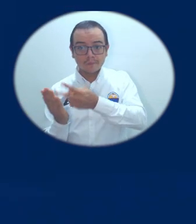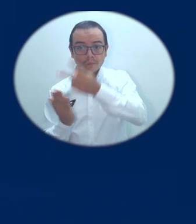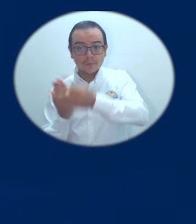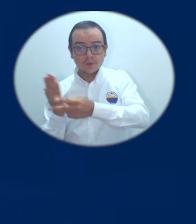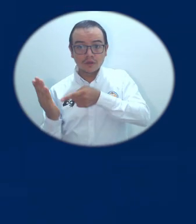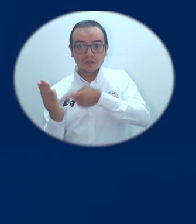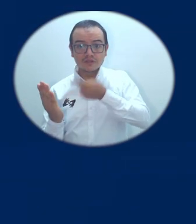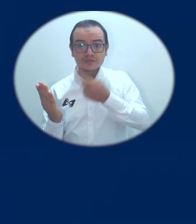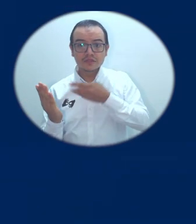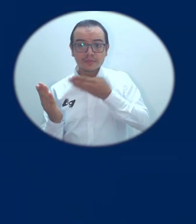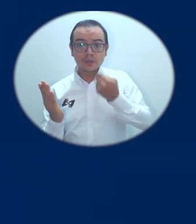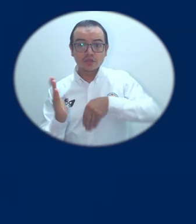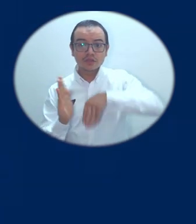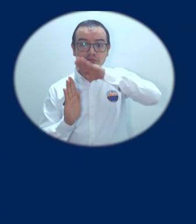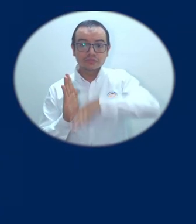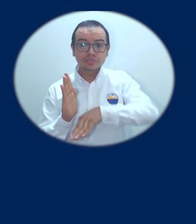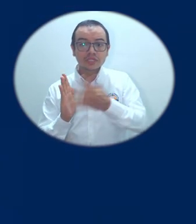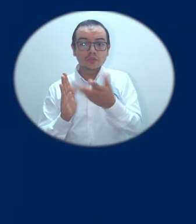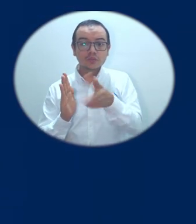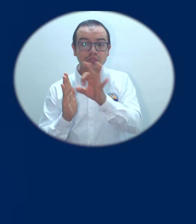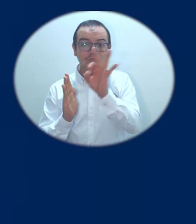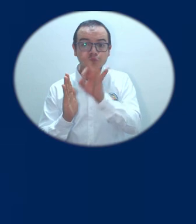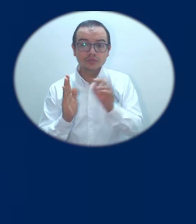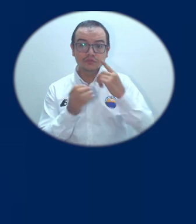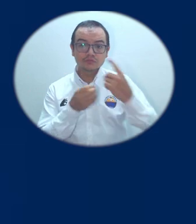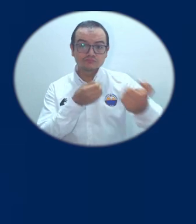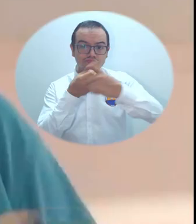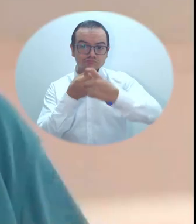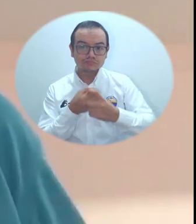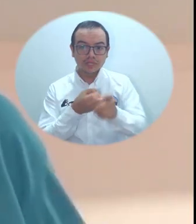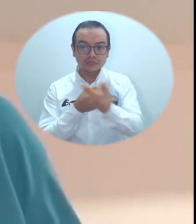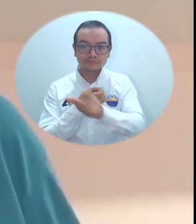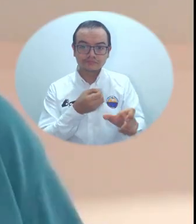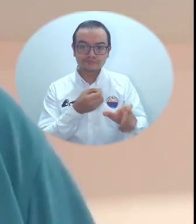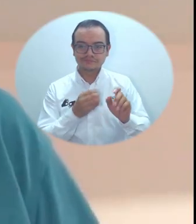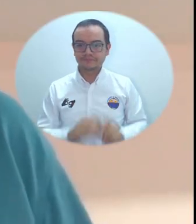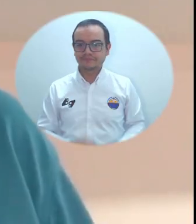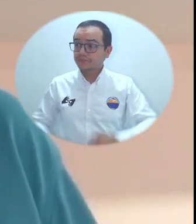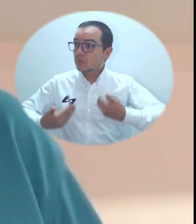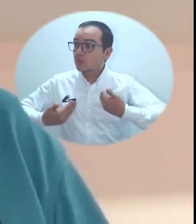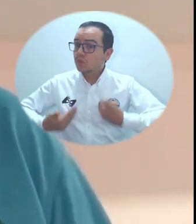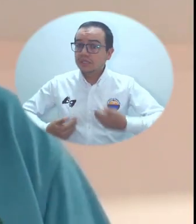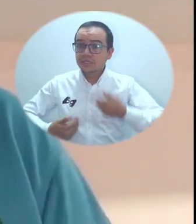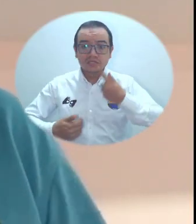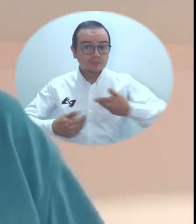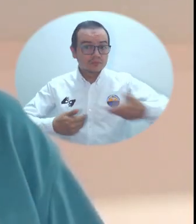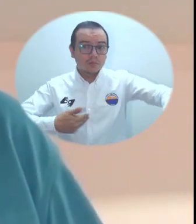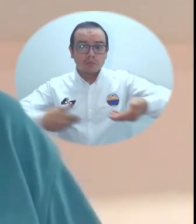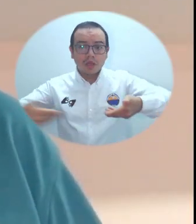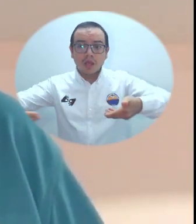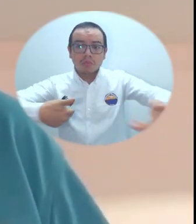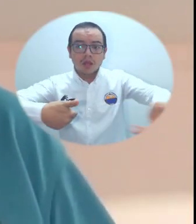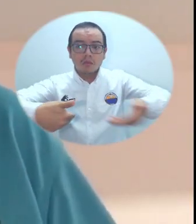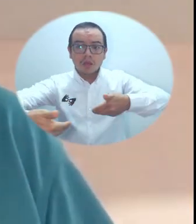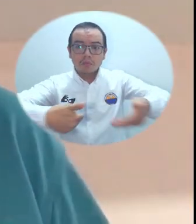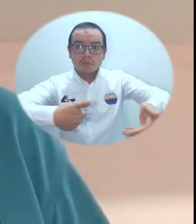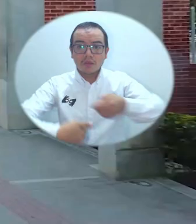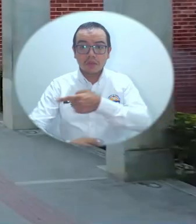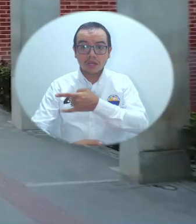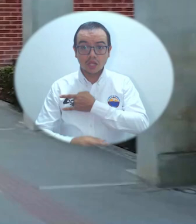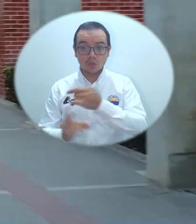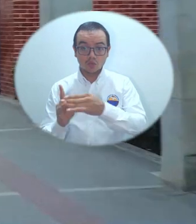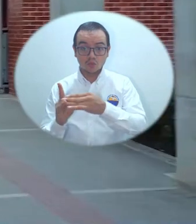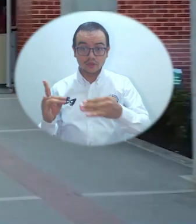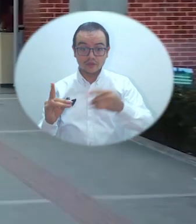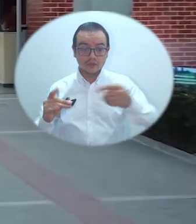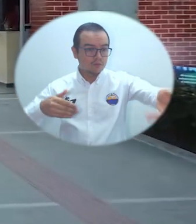50% de descuento en la matrícula de los estudiantes. Cualquiera que quiera hacer un aporte para la universidad,